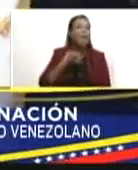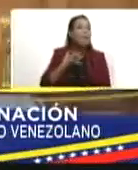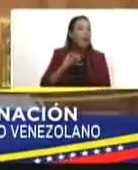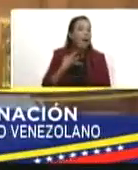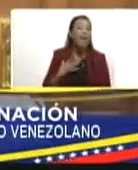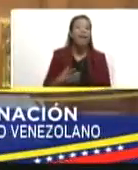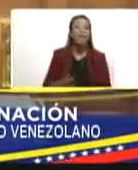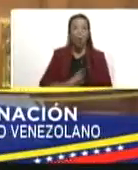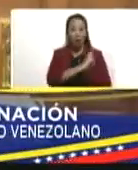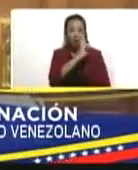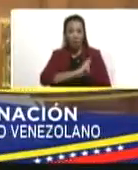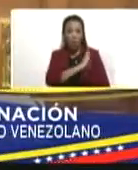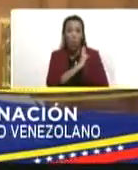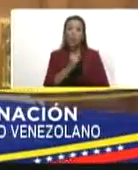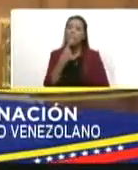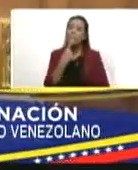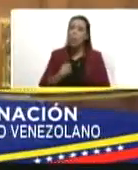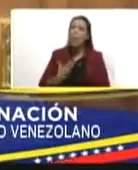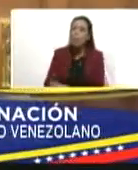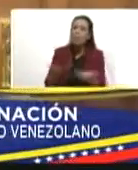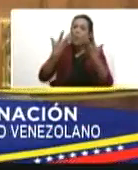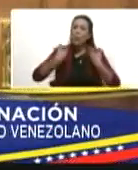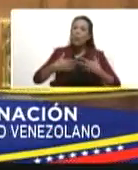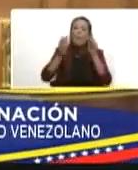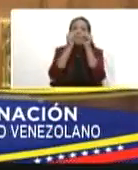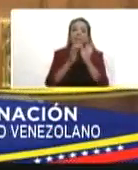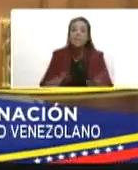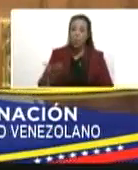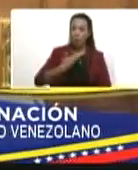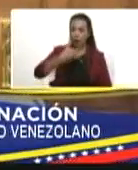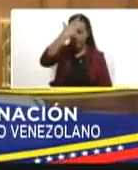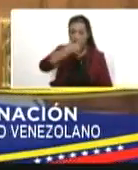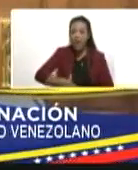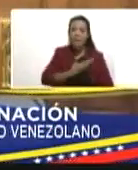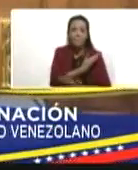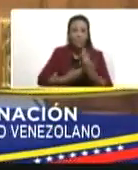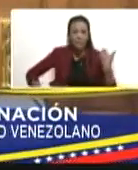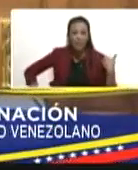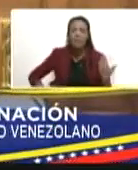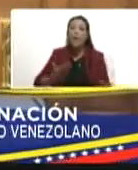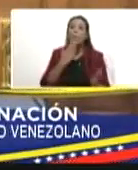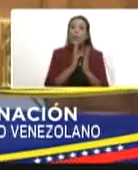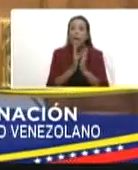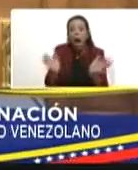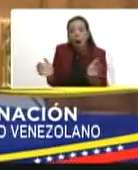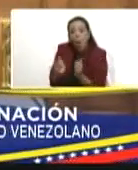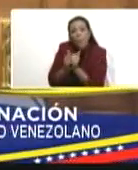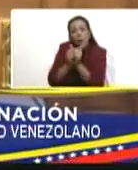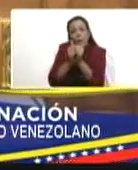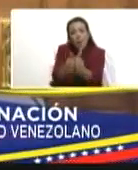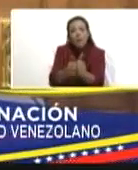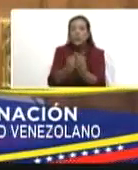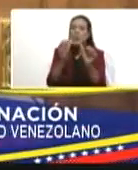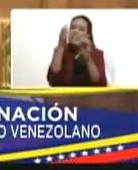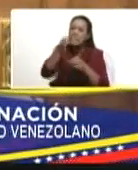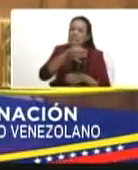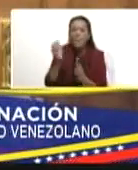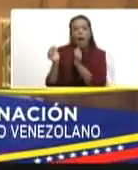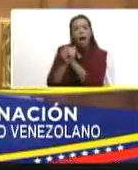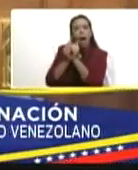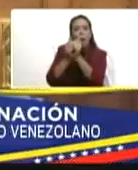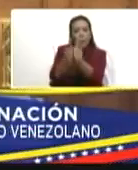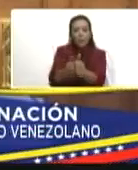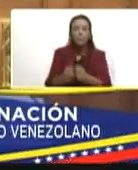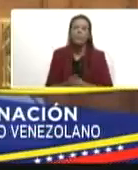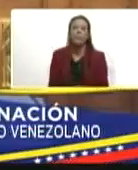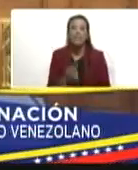pido de ustedes sus oraciones y sus bendiciones pido de ustedes su acompañamiento